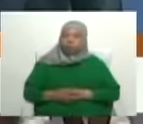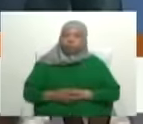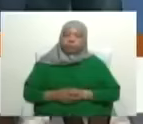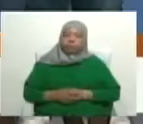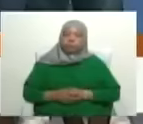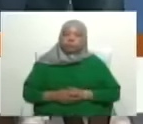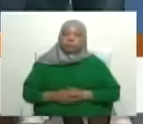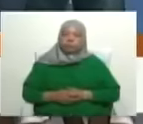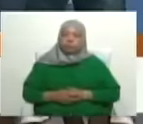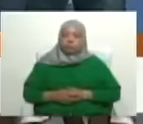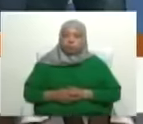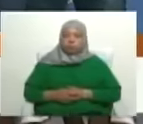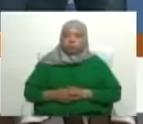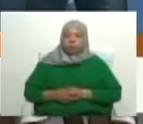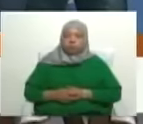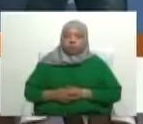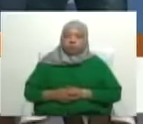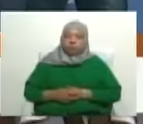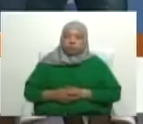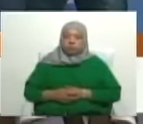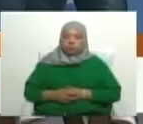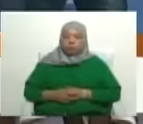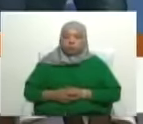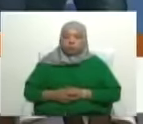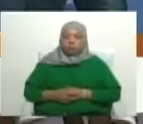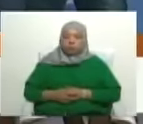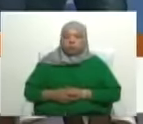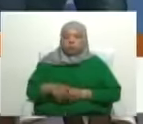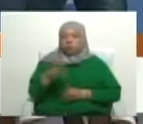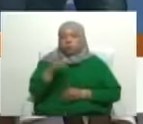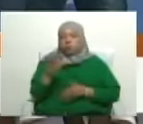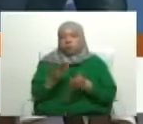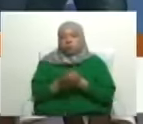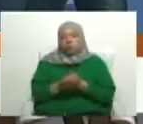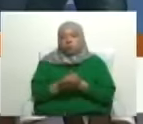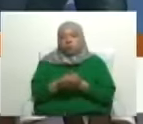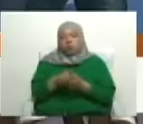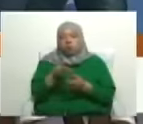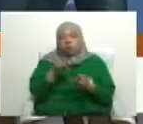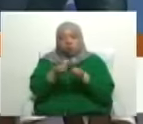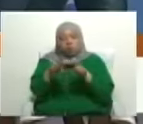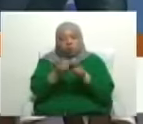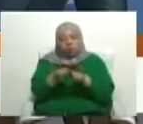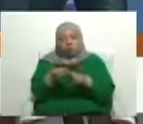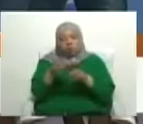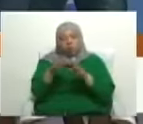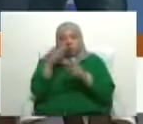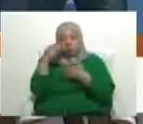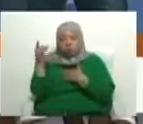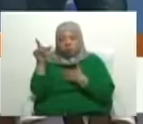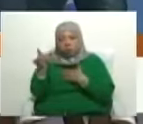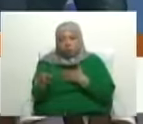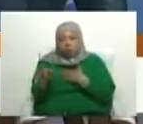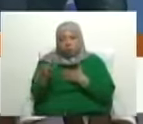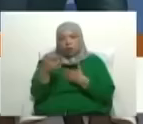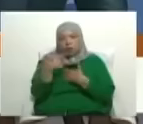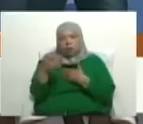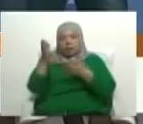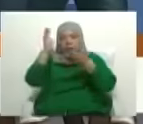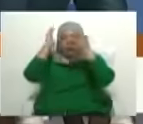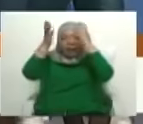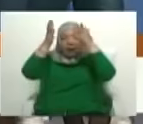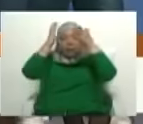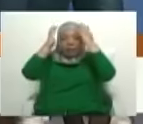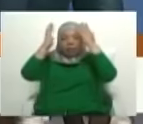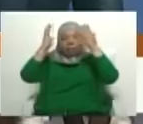y el que le dice a Ledesma que deje de estar echando paja, José Antonio Colina. Es